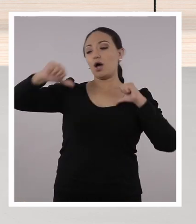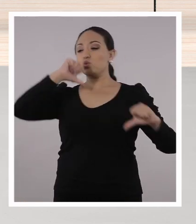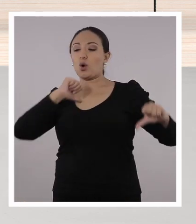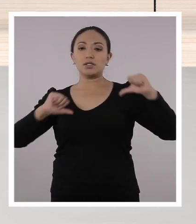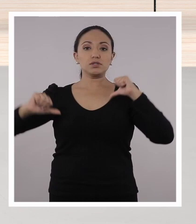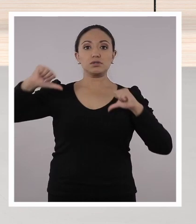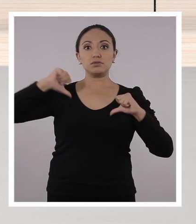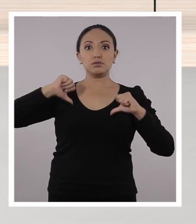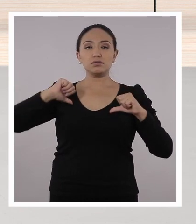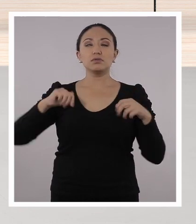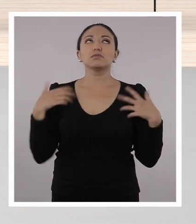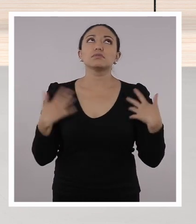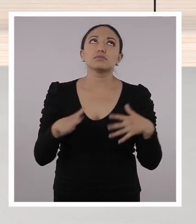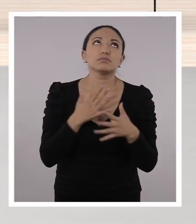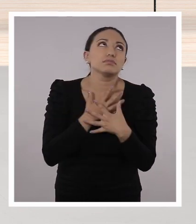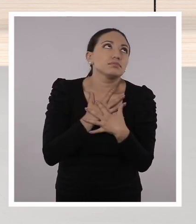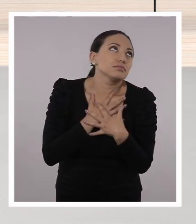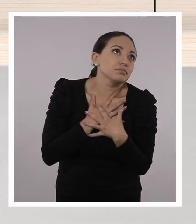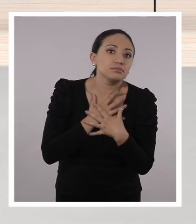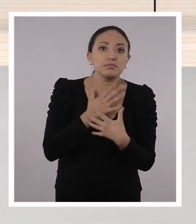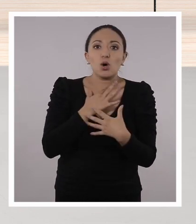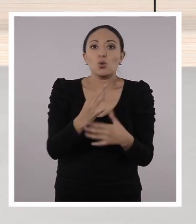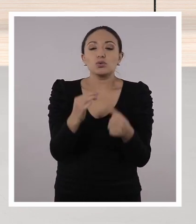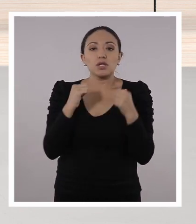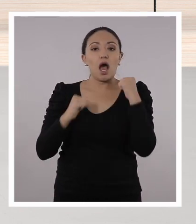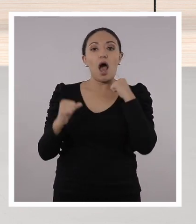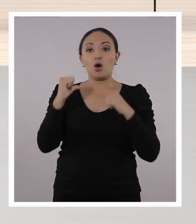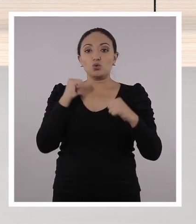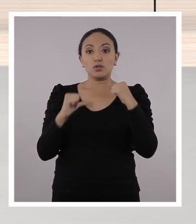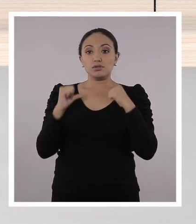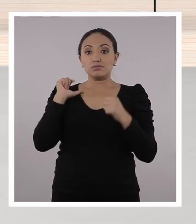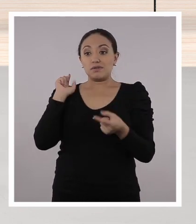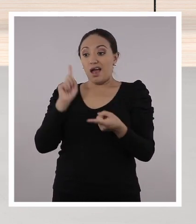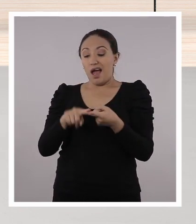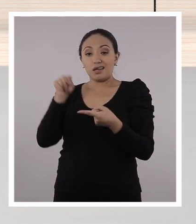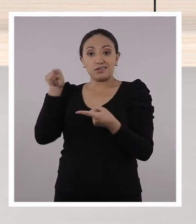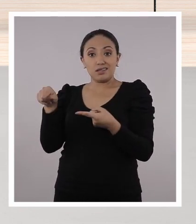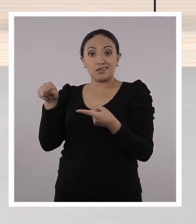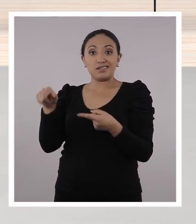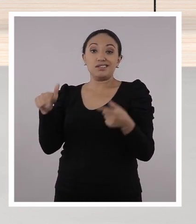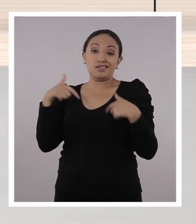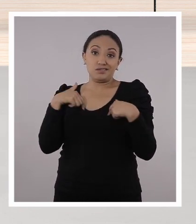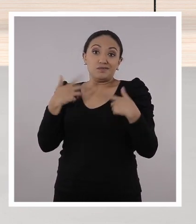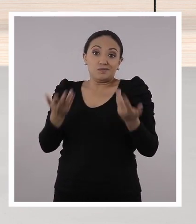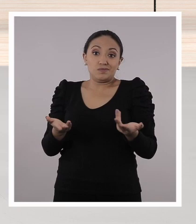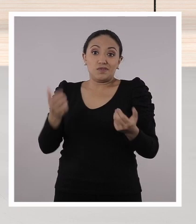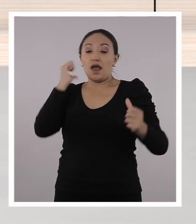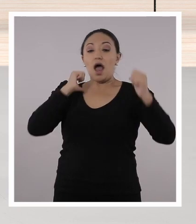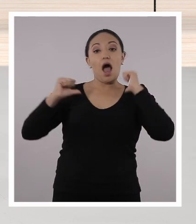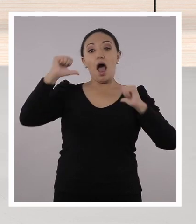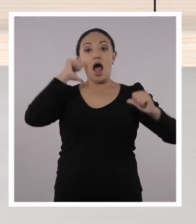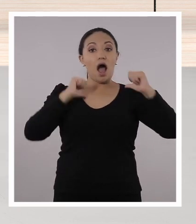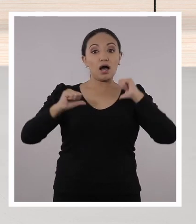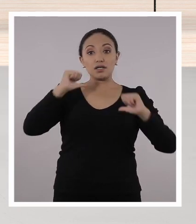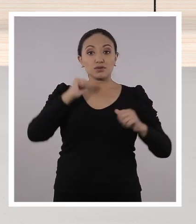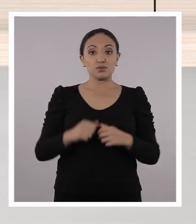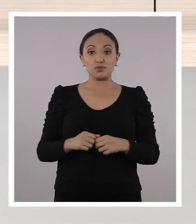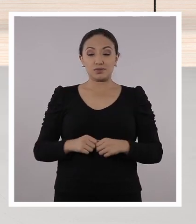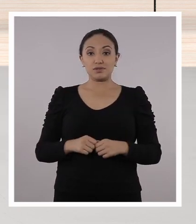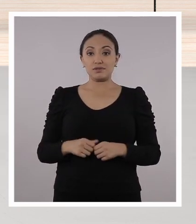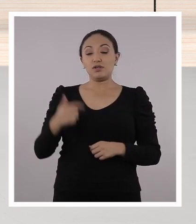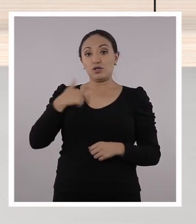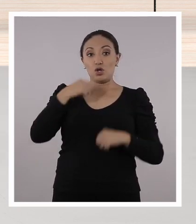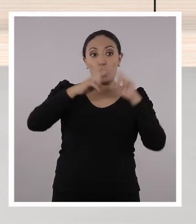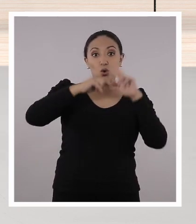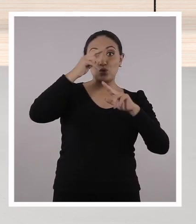colaboré. Y desde ahí me enamoré de la actuación. Y hasta ahí me encuentro el día de hoy, actuando y